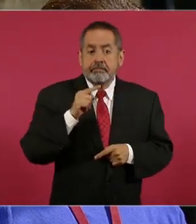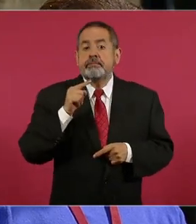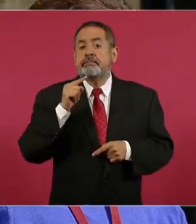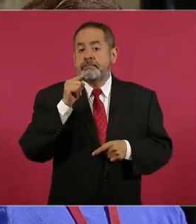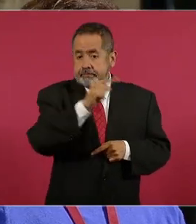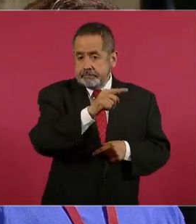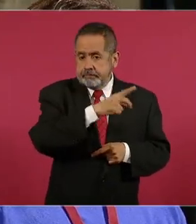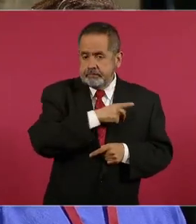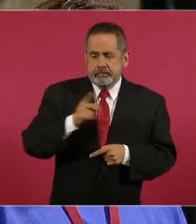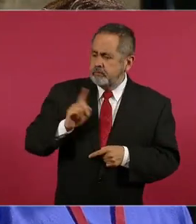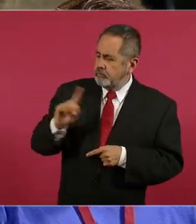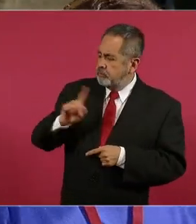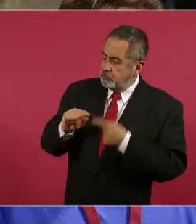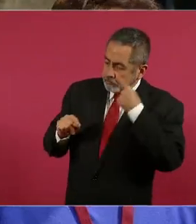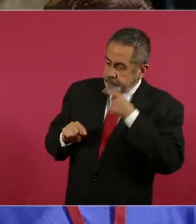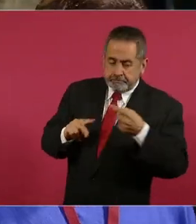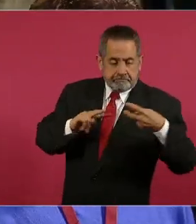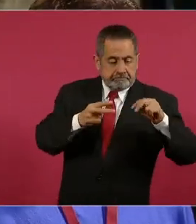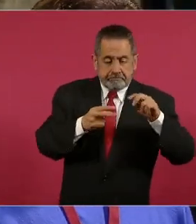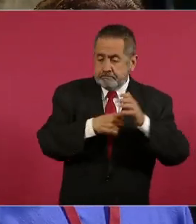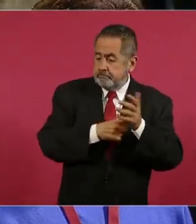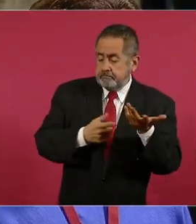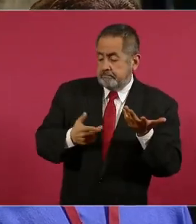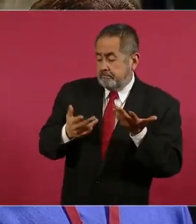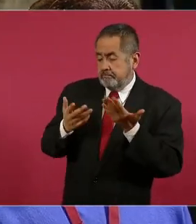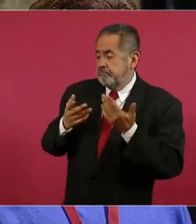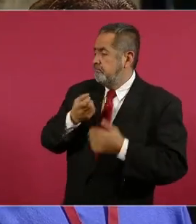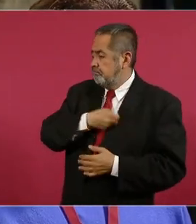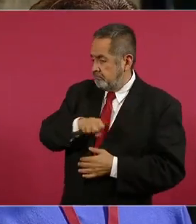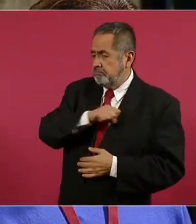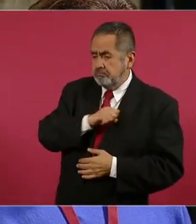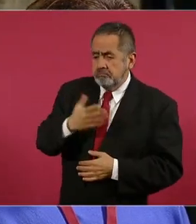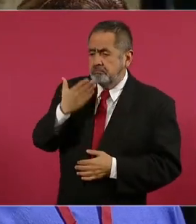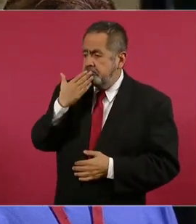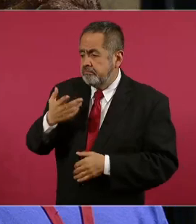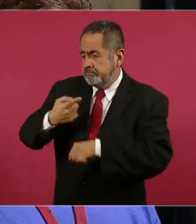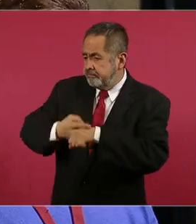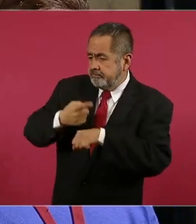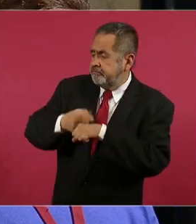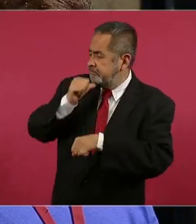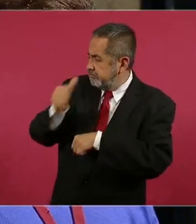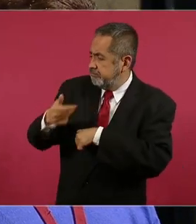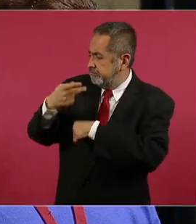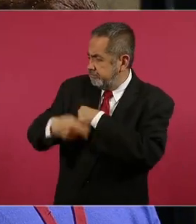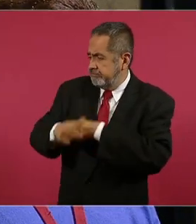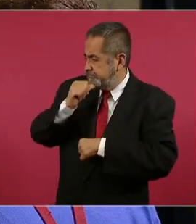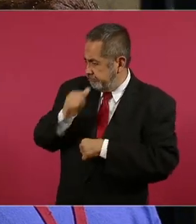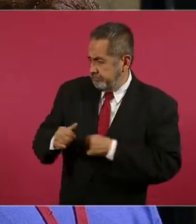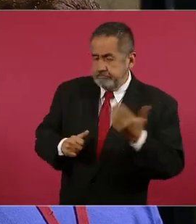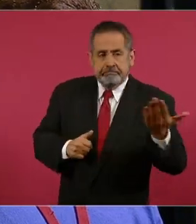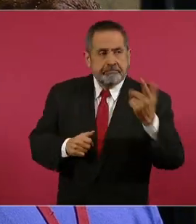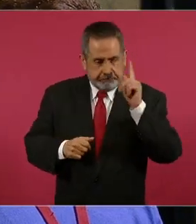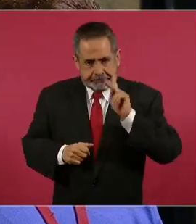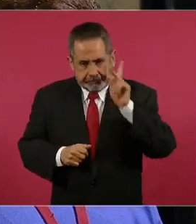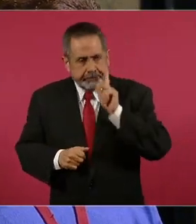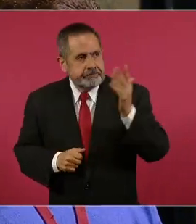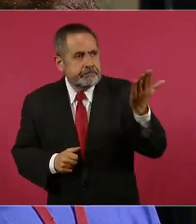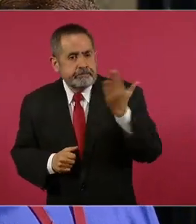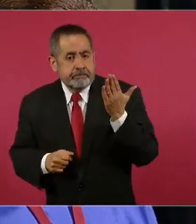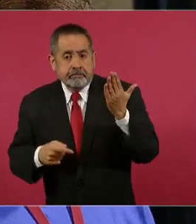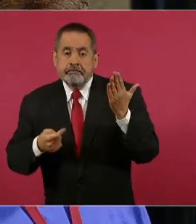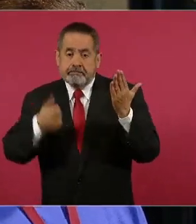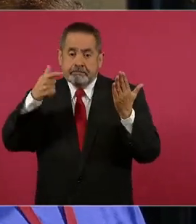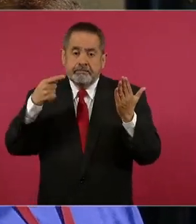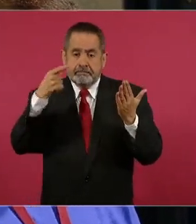las que tendrían que demostrar que el maíz transgénico no es dañino para la salud. Se sabe, incluso